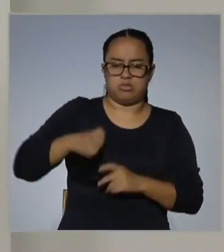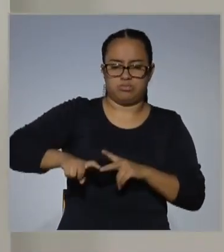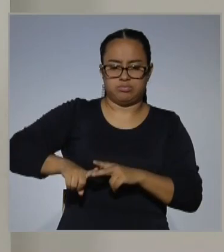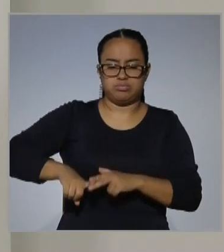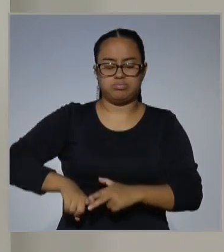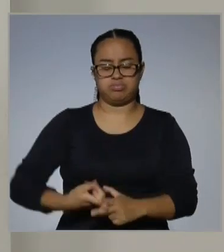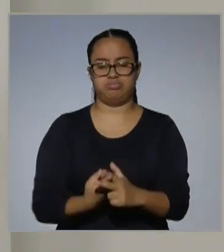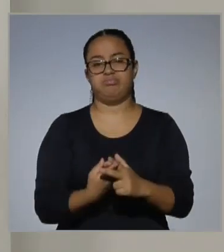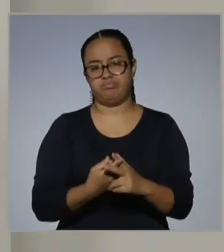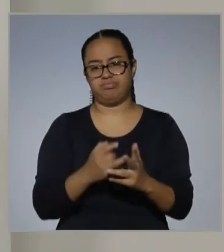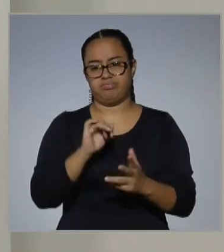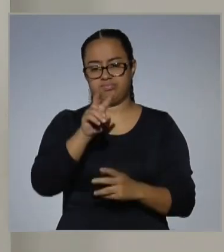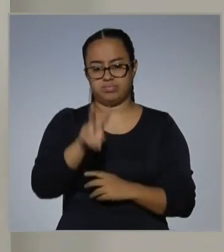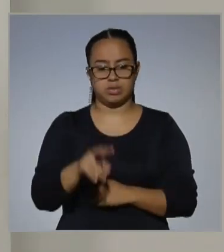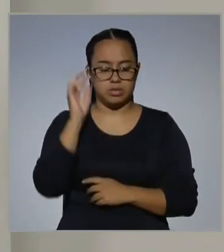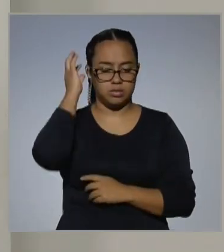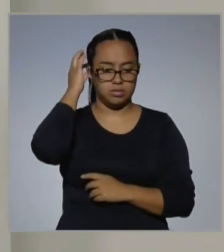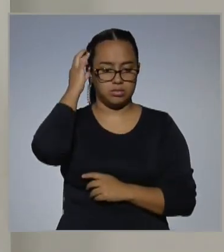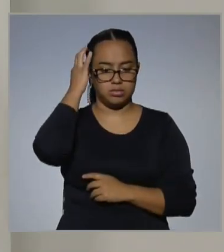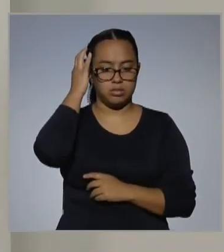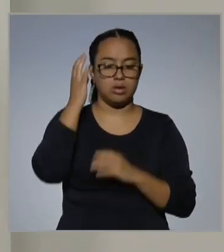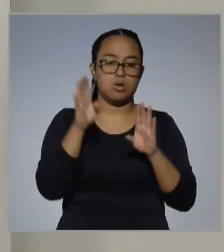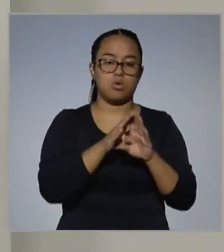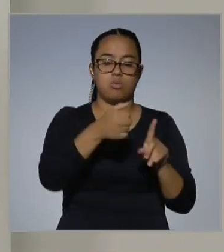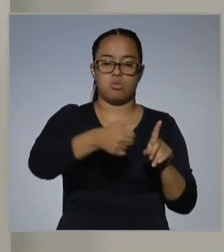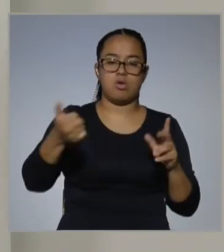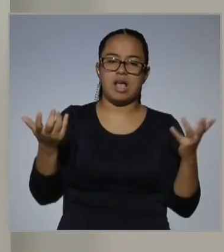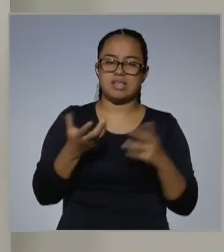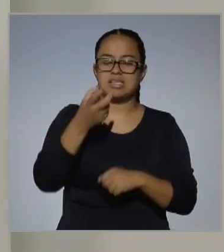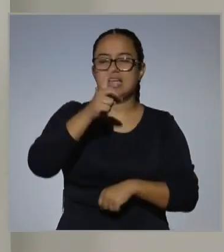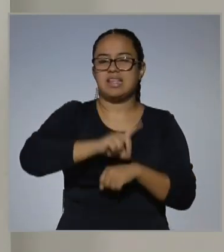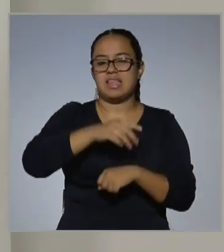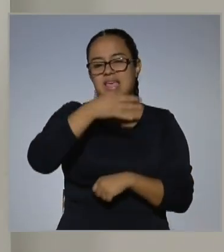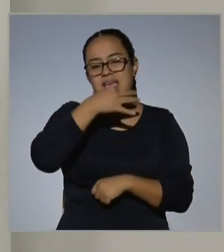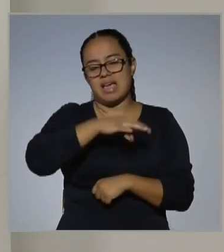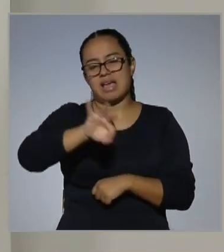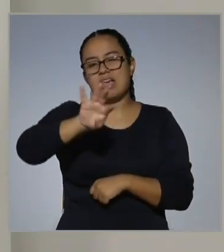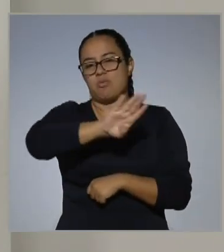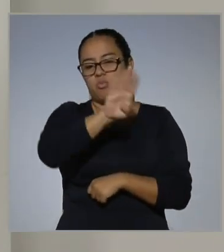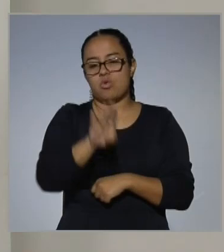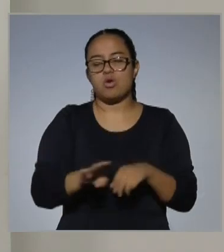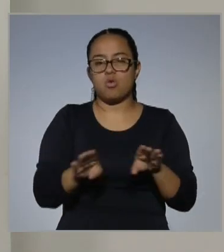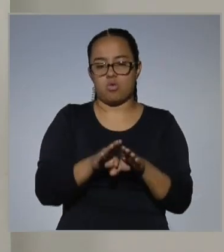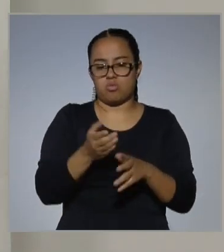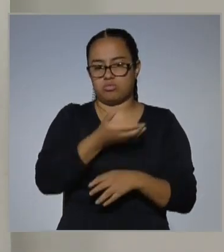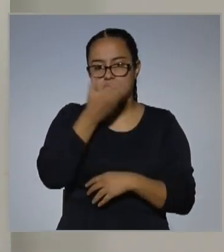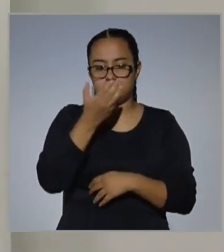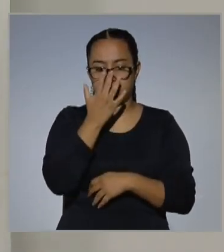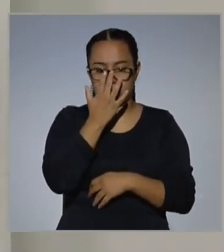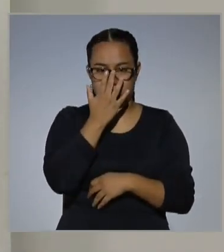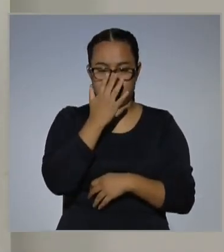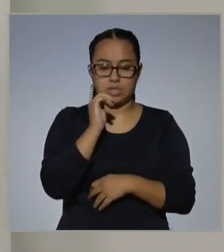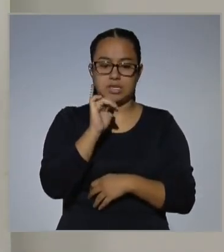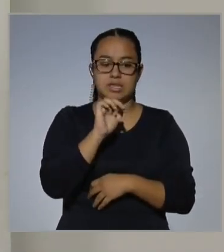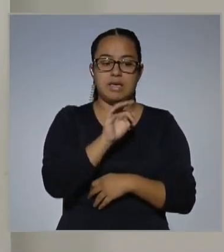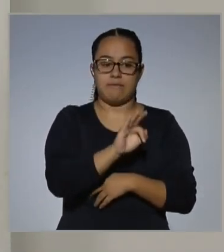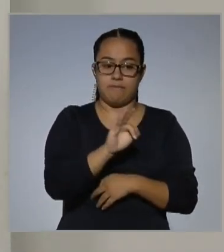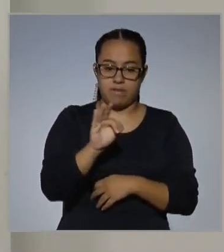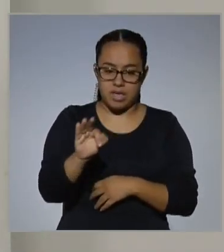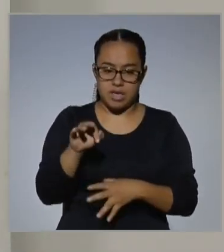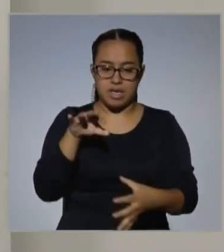en la que llevamos a cabo las festividades de Día de Muertos en México. Sí tiene un anclaje, la